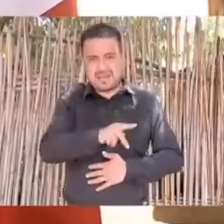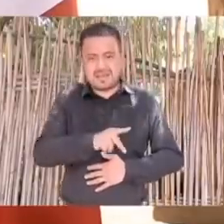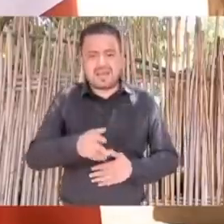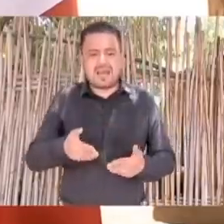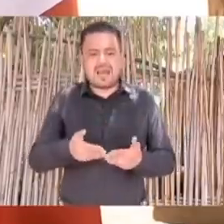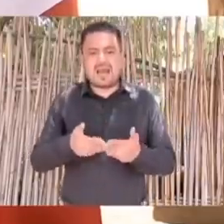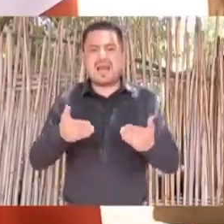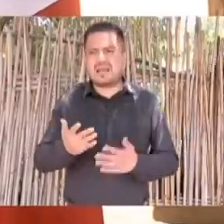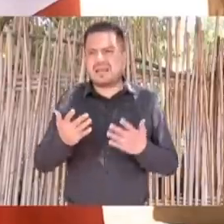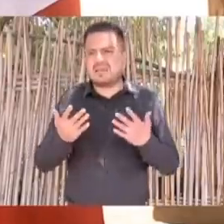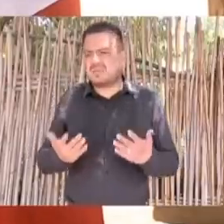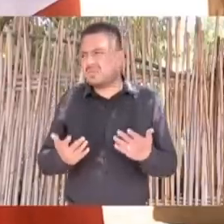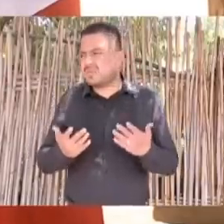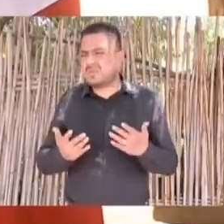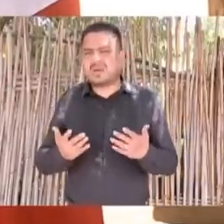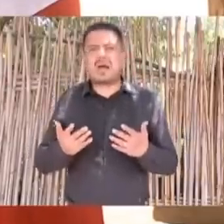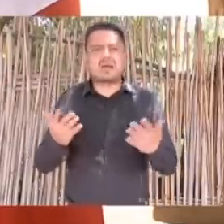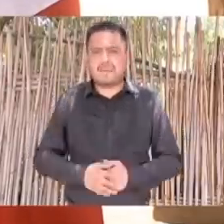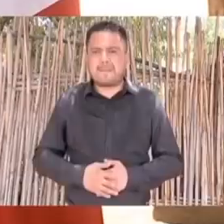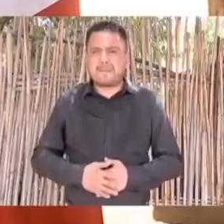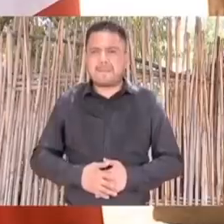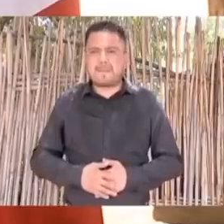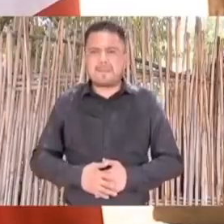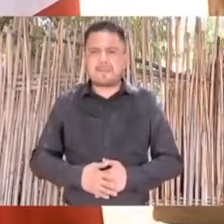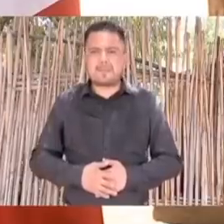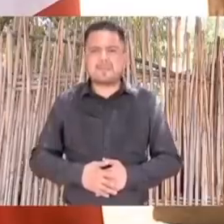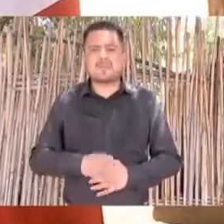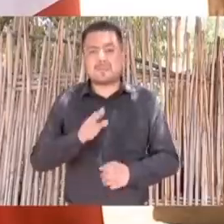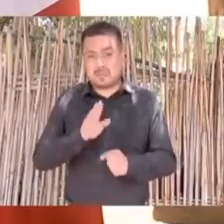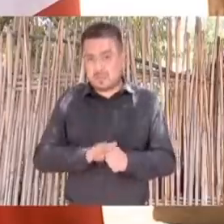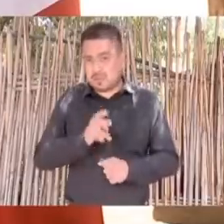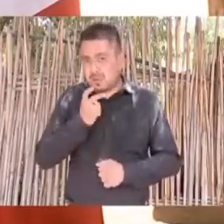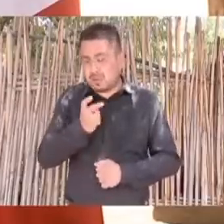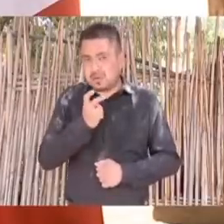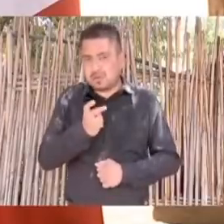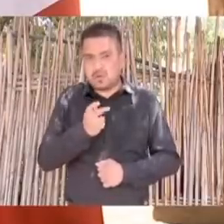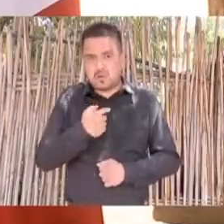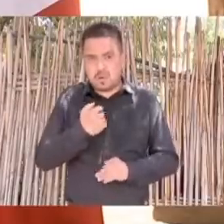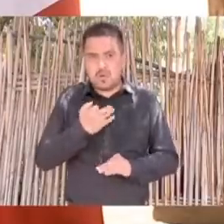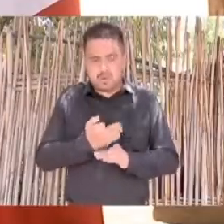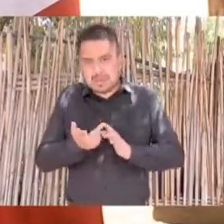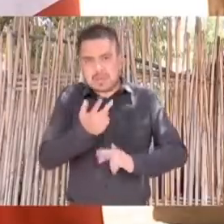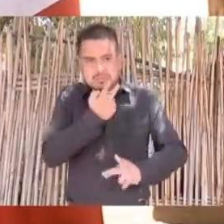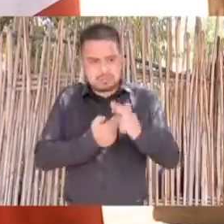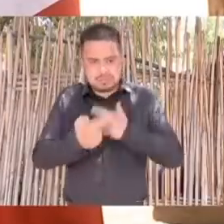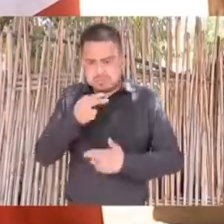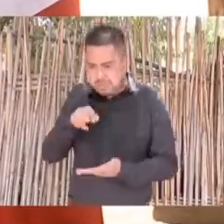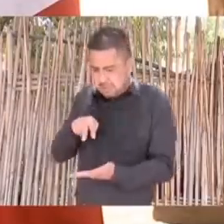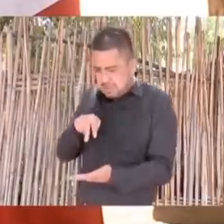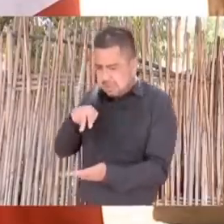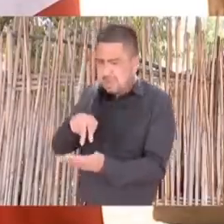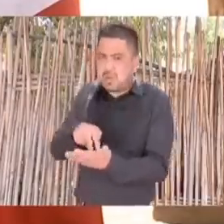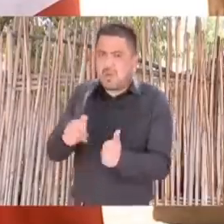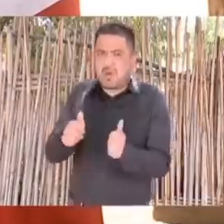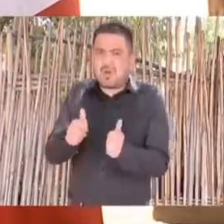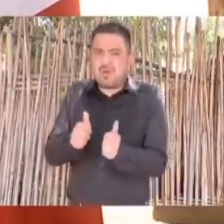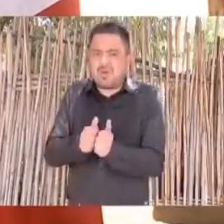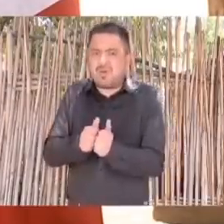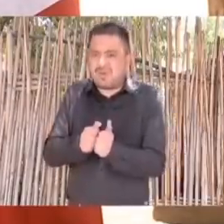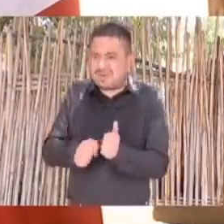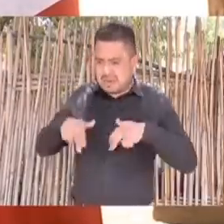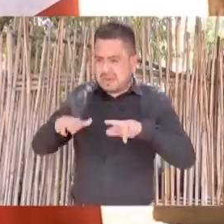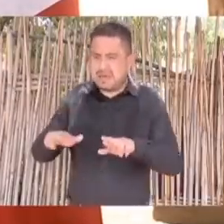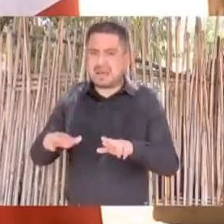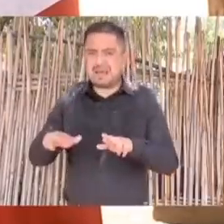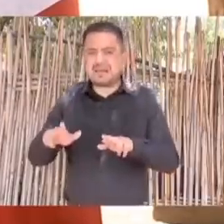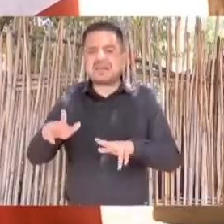Ahora queremos hacer justicia y por eso estoy de nuevo aquí con los